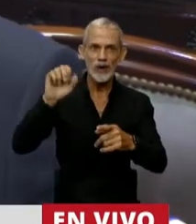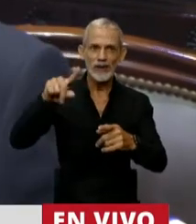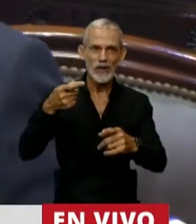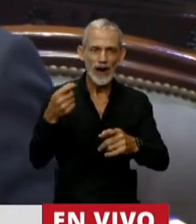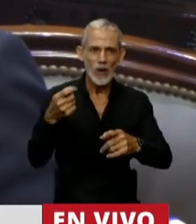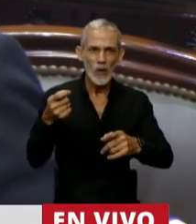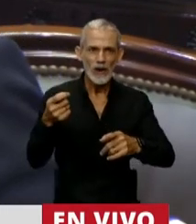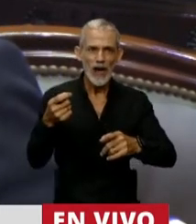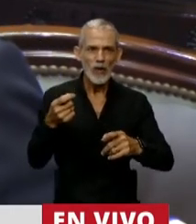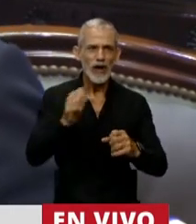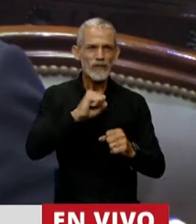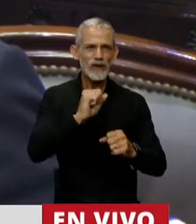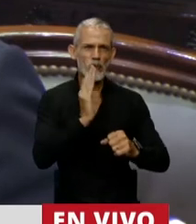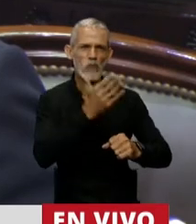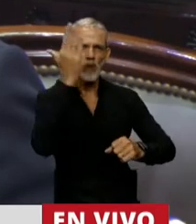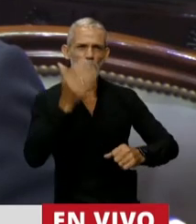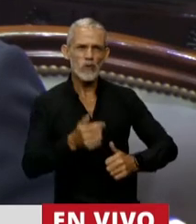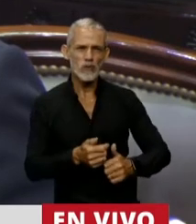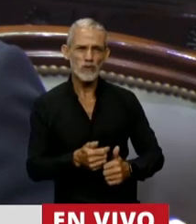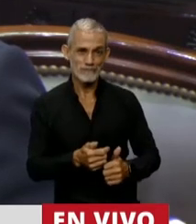van a ganarle a la inflación